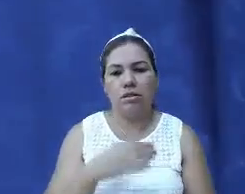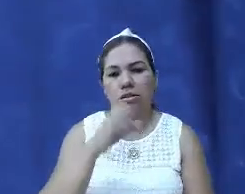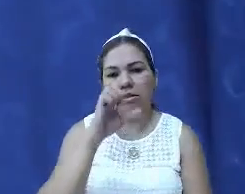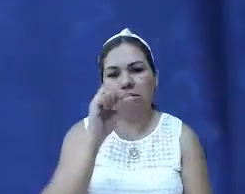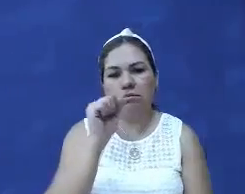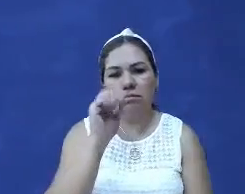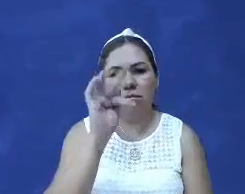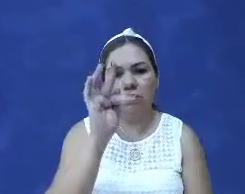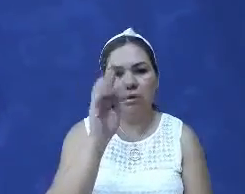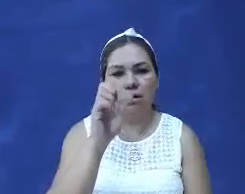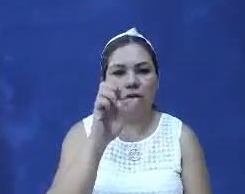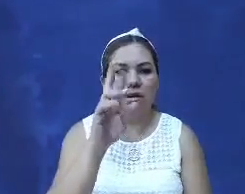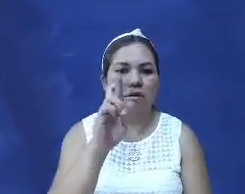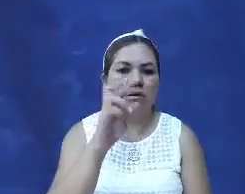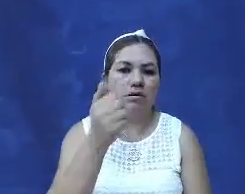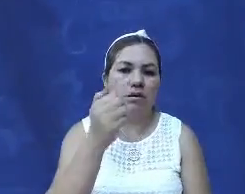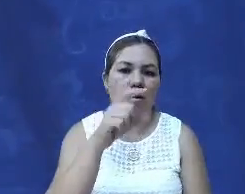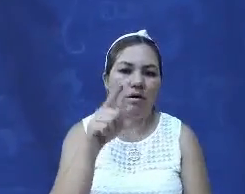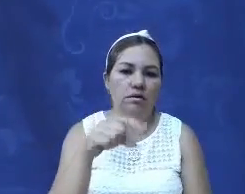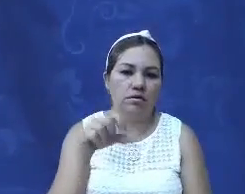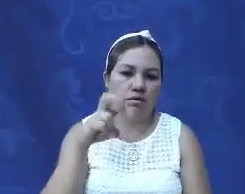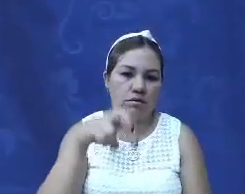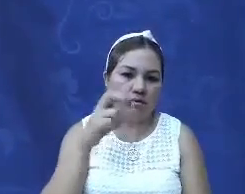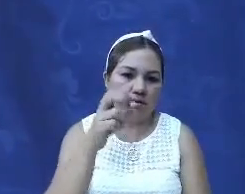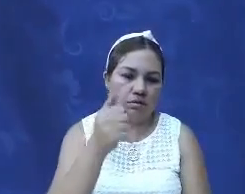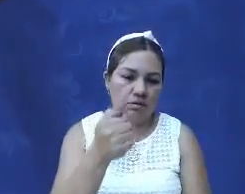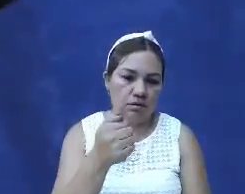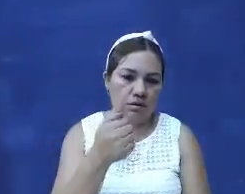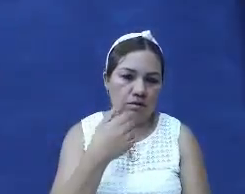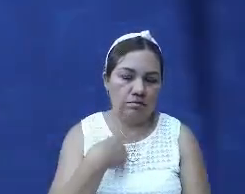el Señor porque era mi amigo.